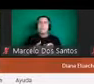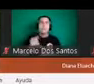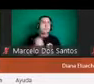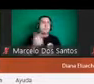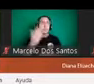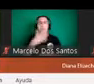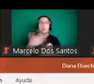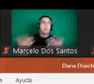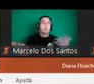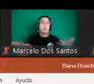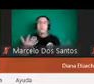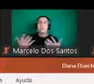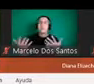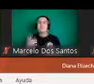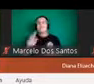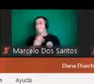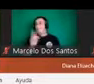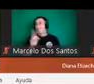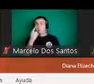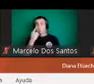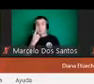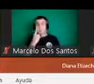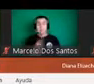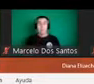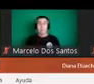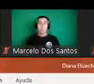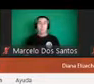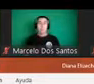Perdón, salí un poquitito.